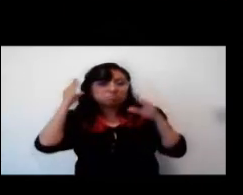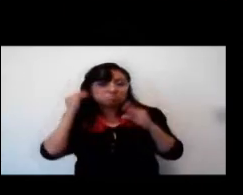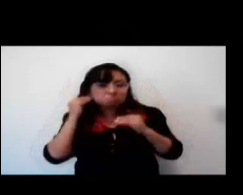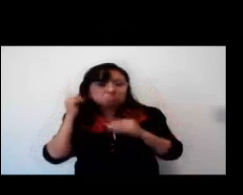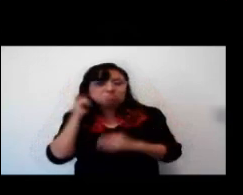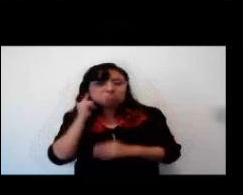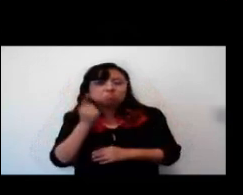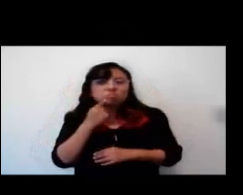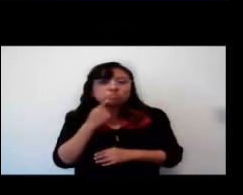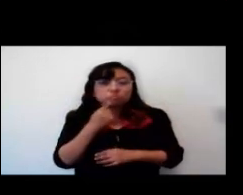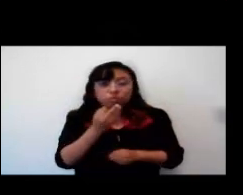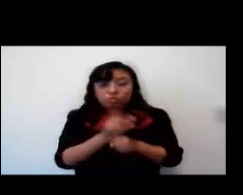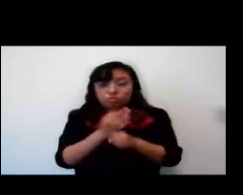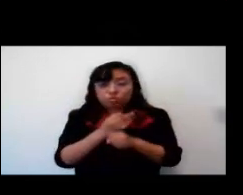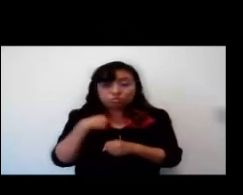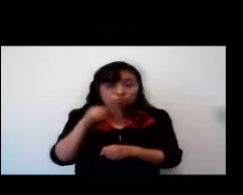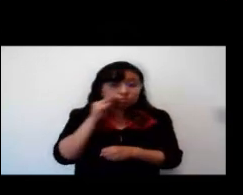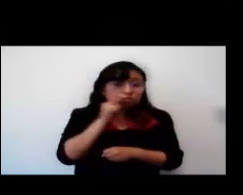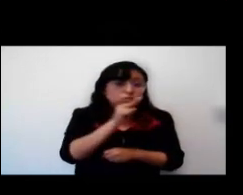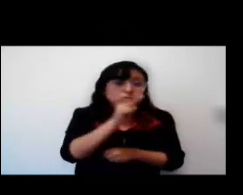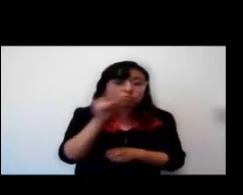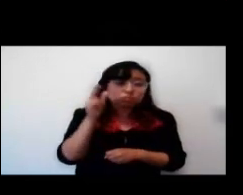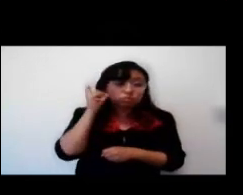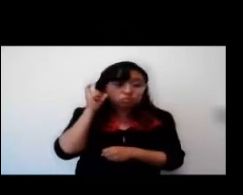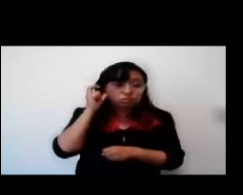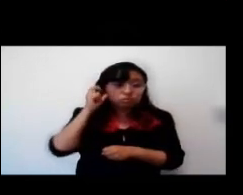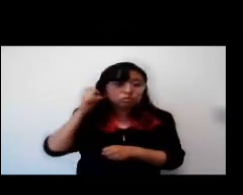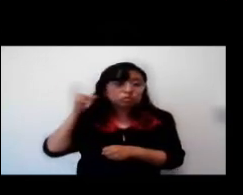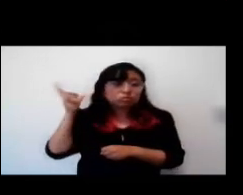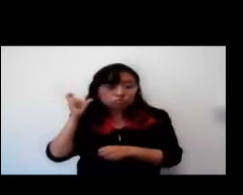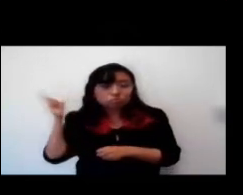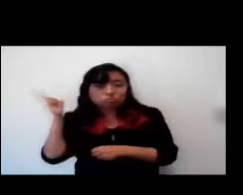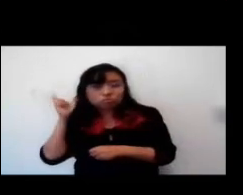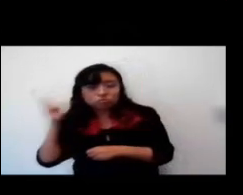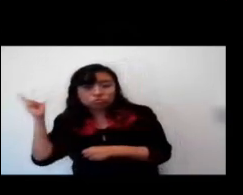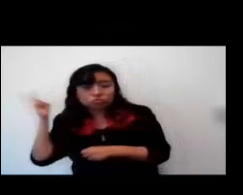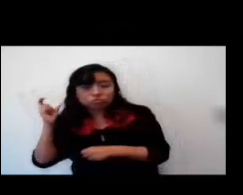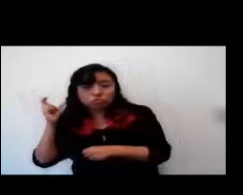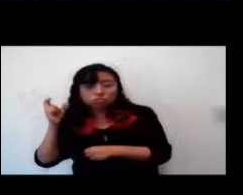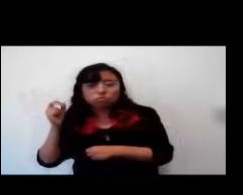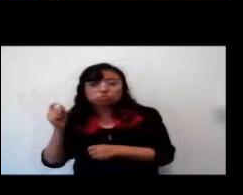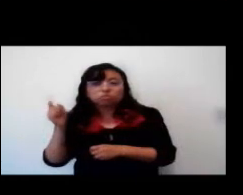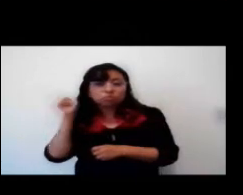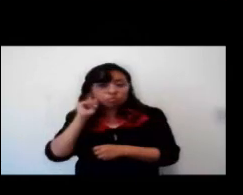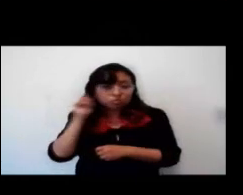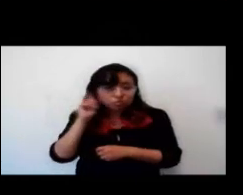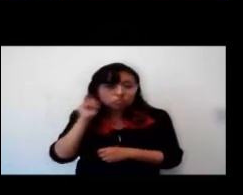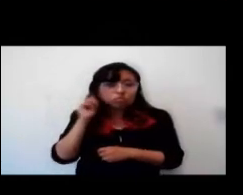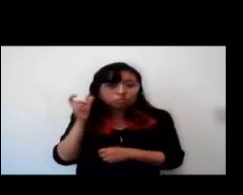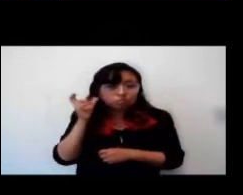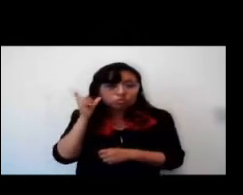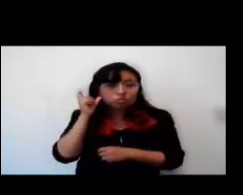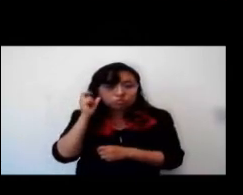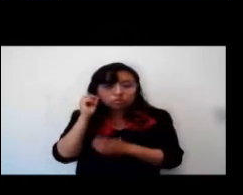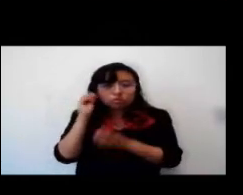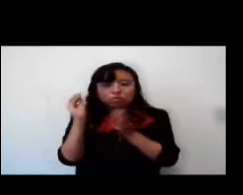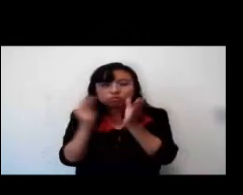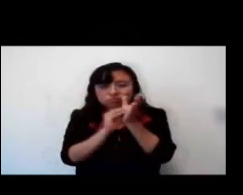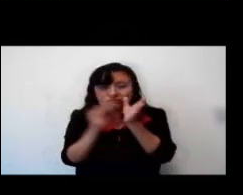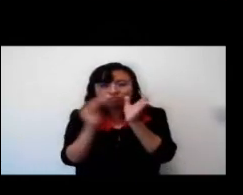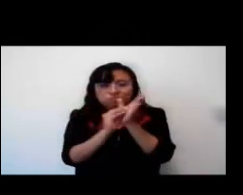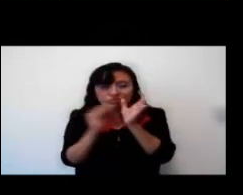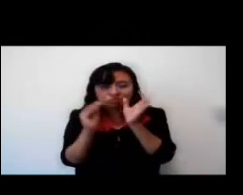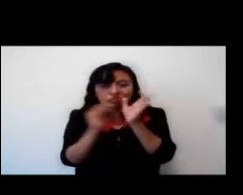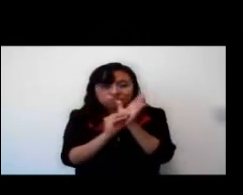este video cómo el sonido es una vibración, hace que el tímpano vibre y se mueve y así mismo pasa